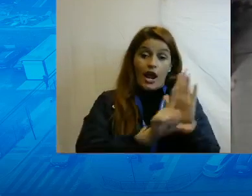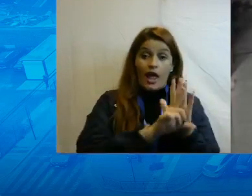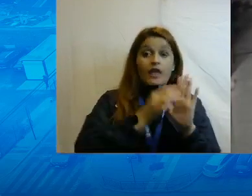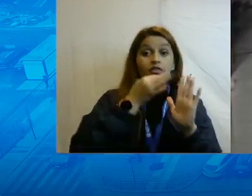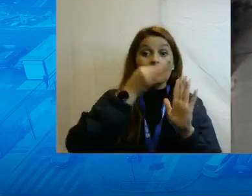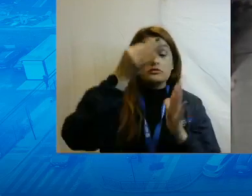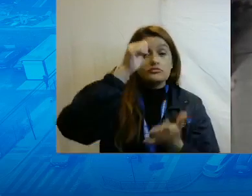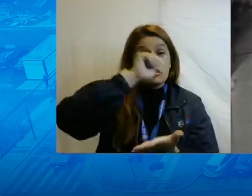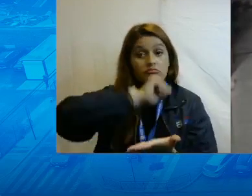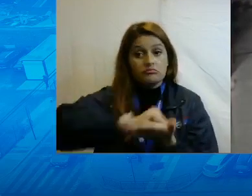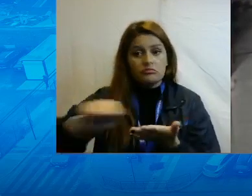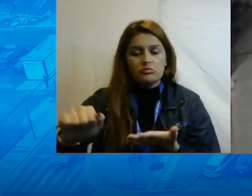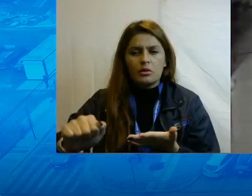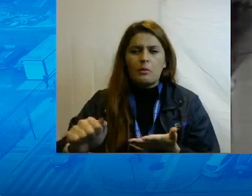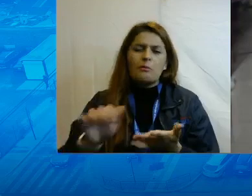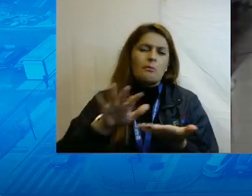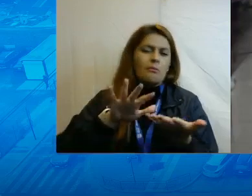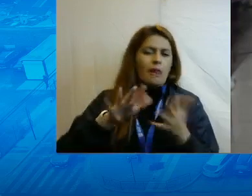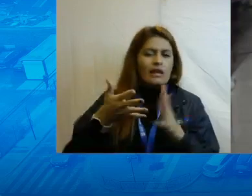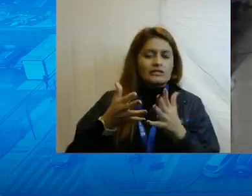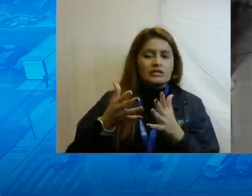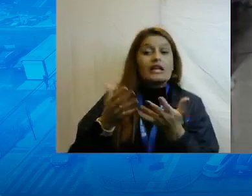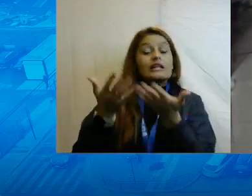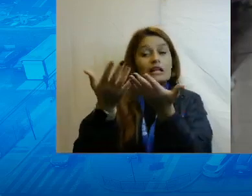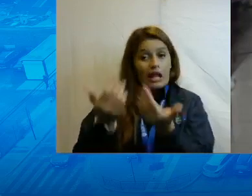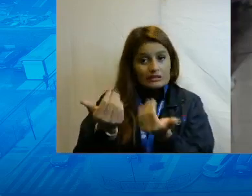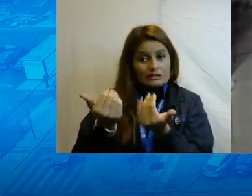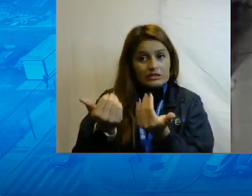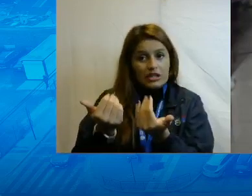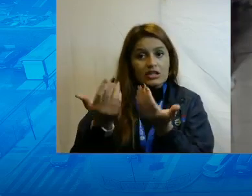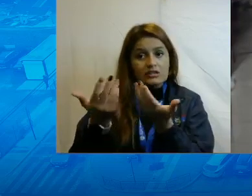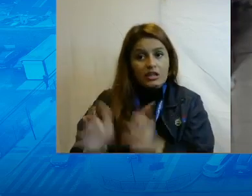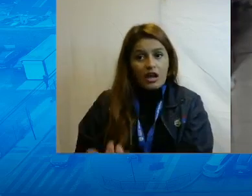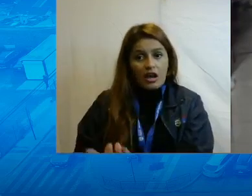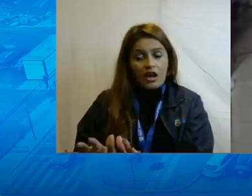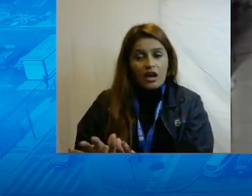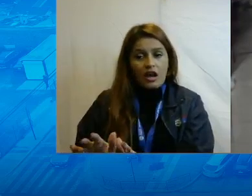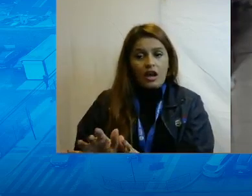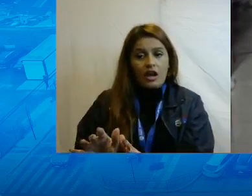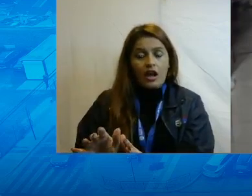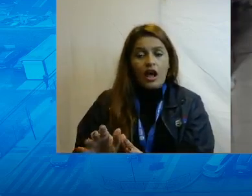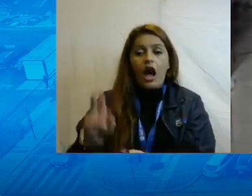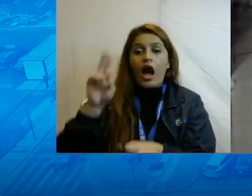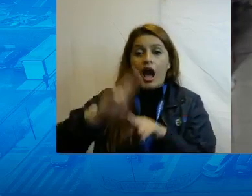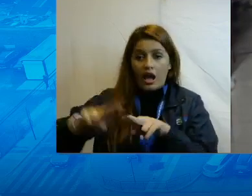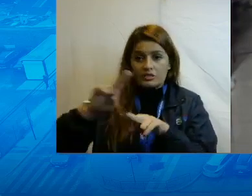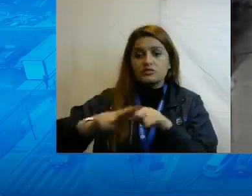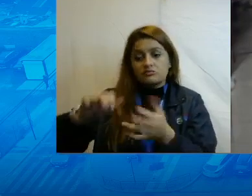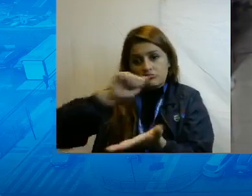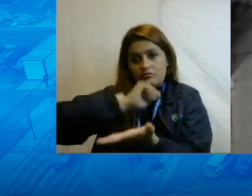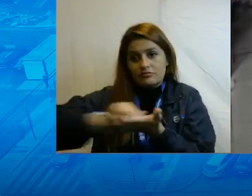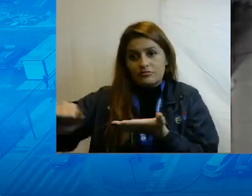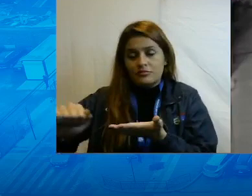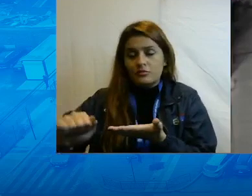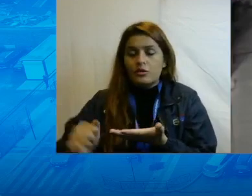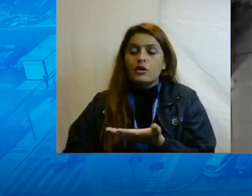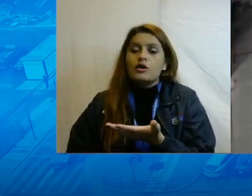mención a ella, pareciera ser necesario que hubiese esa declaración.